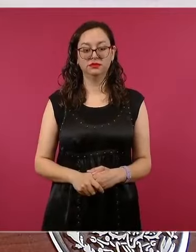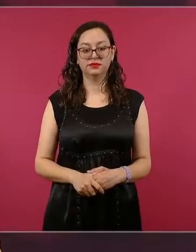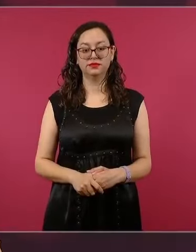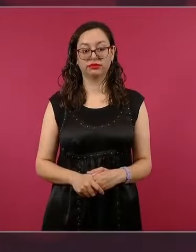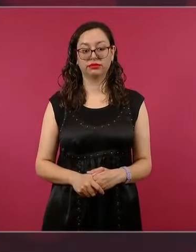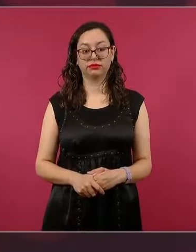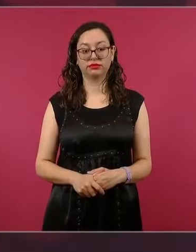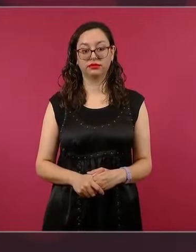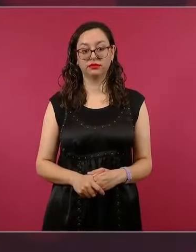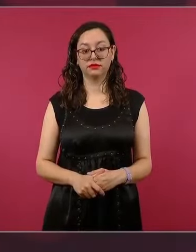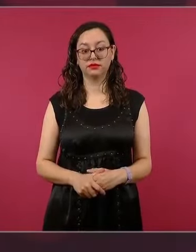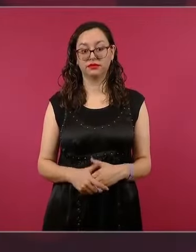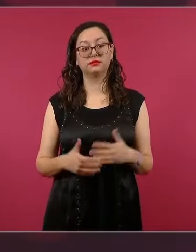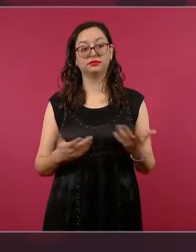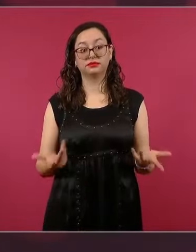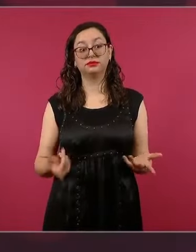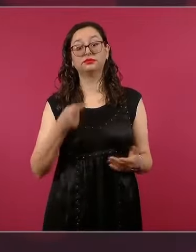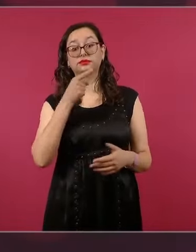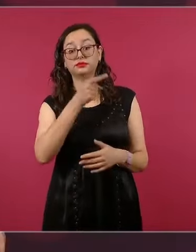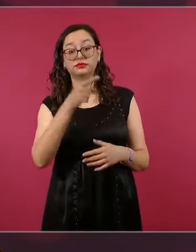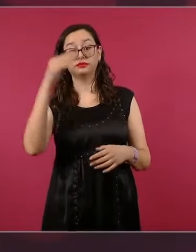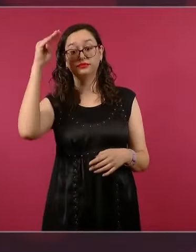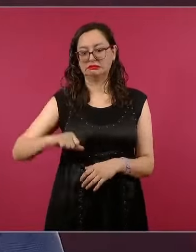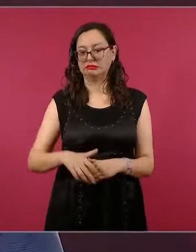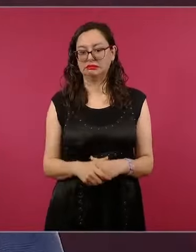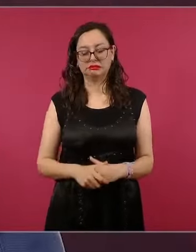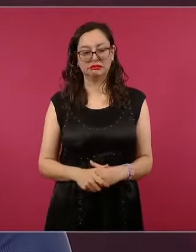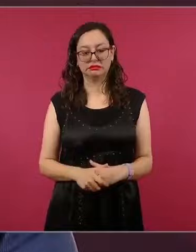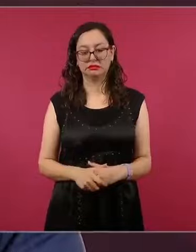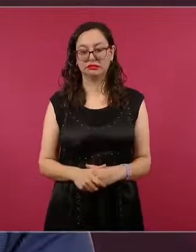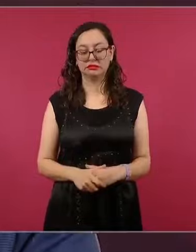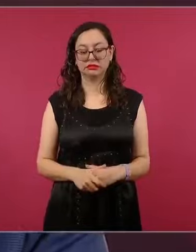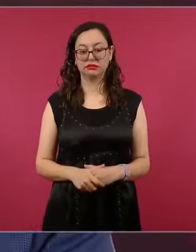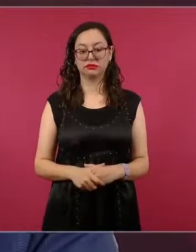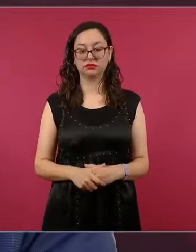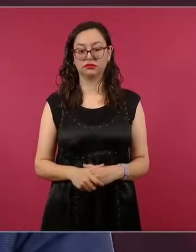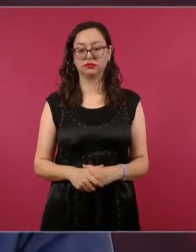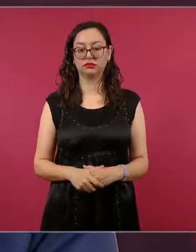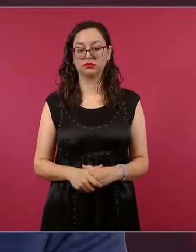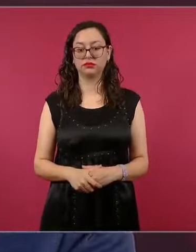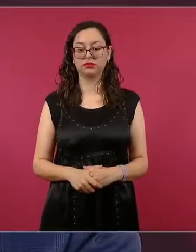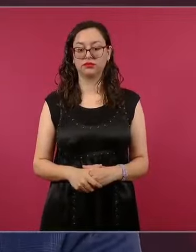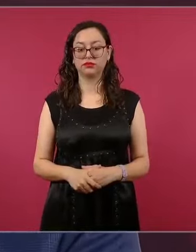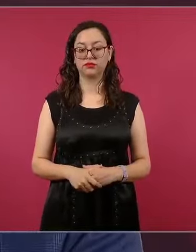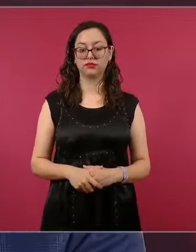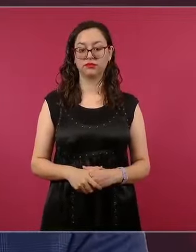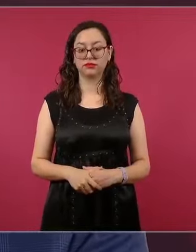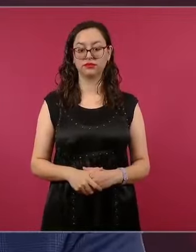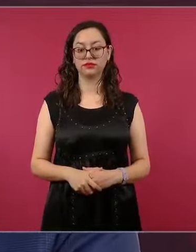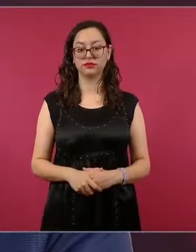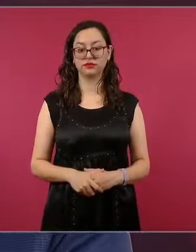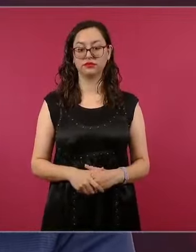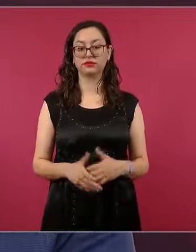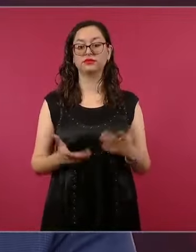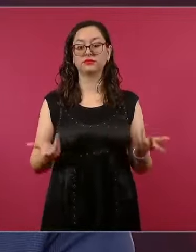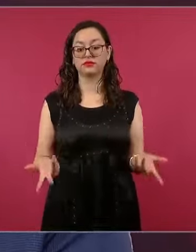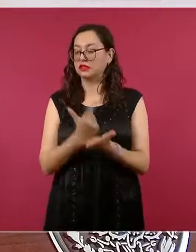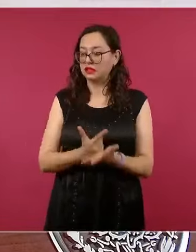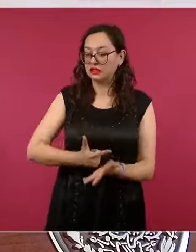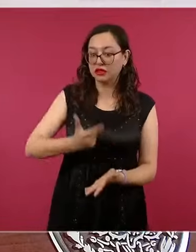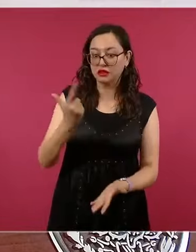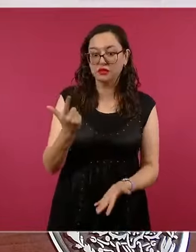ese discurso, esa manera de pensar. Entonces, como hay todavía eso, pues nosotros